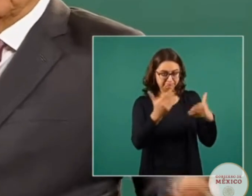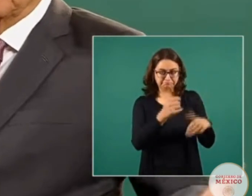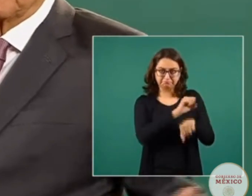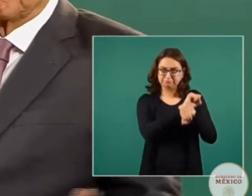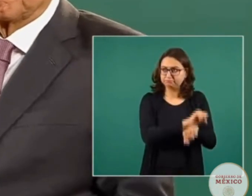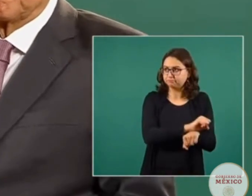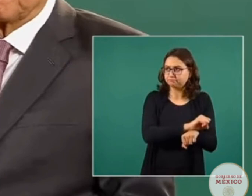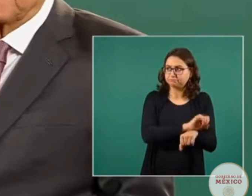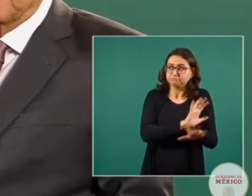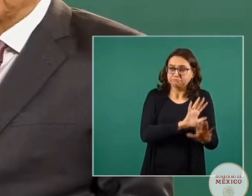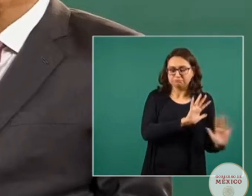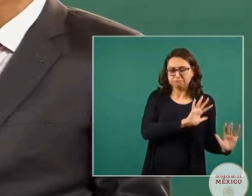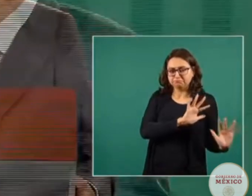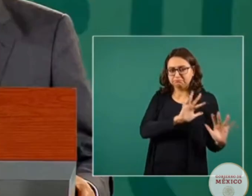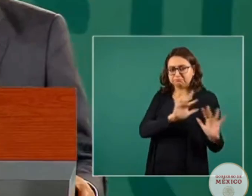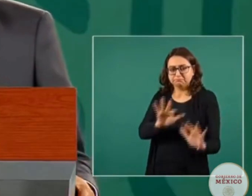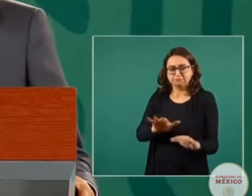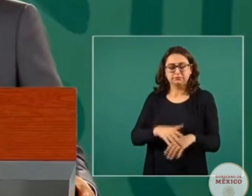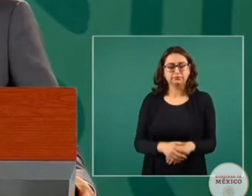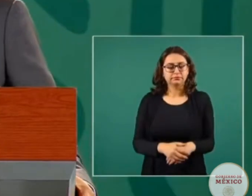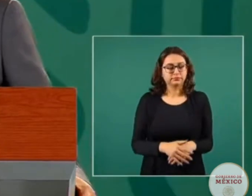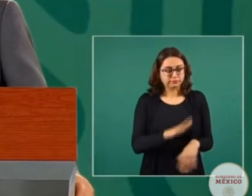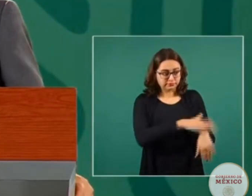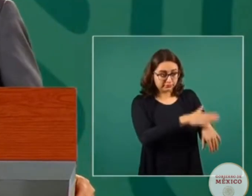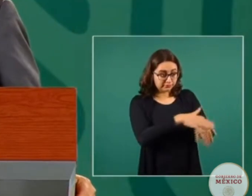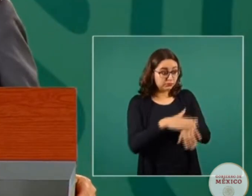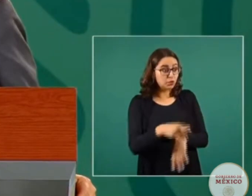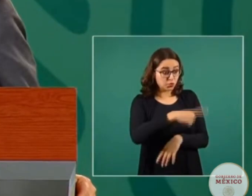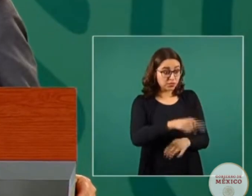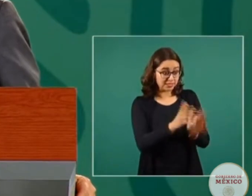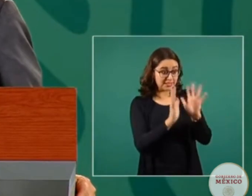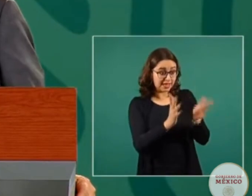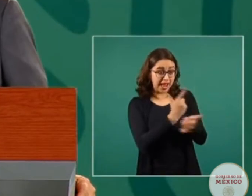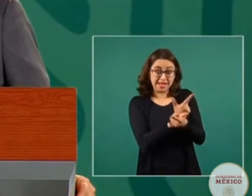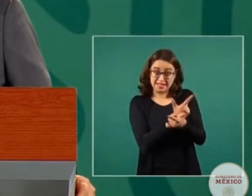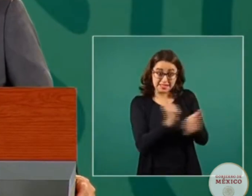haciendas, iban a informarles de que ya eran libres,